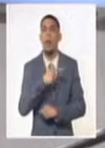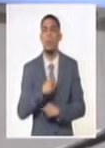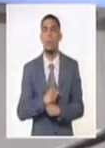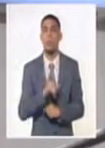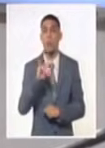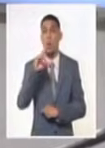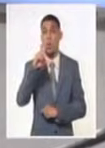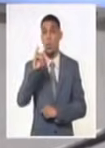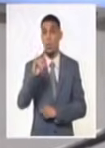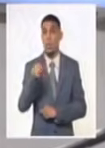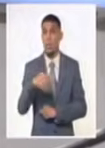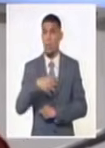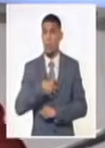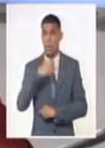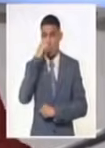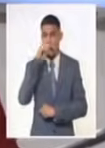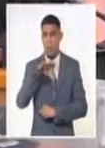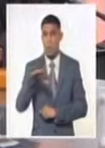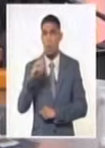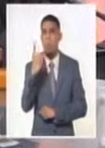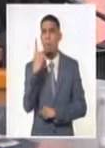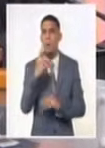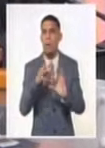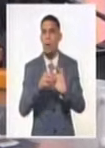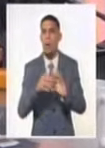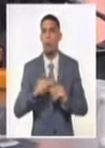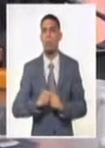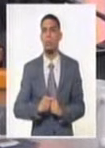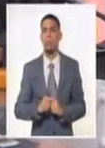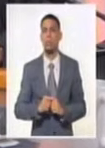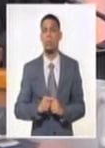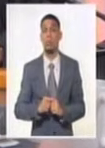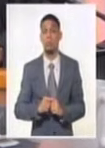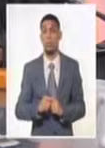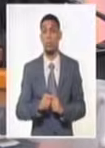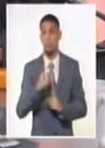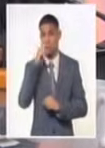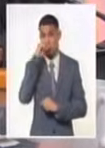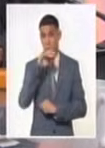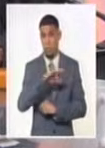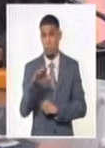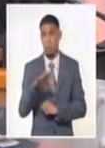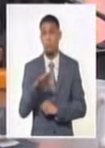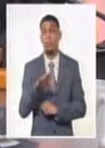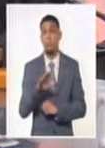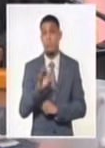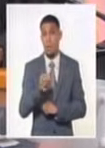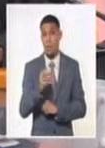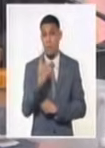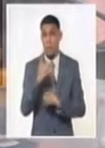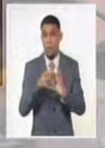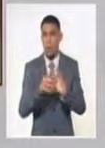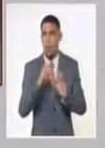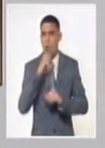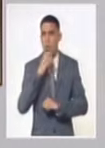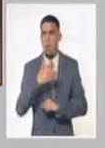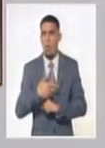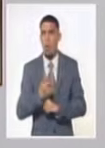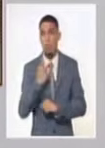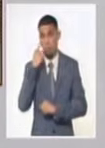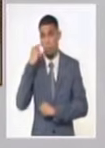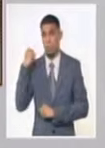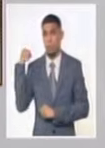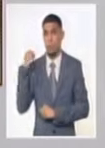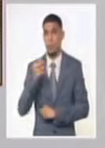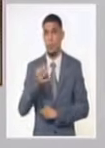primer grado, ¿qué implicó entregar ese niño de primer grado que estaba en ya sé leer, ya sé escribir, algo así que sucede en esa etapa, pero los demás,